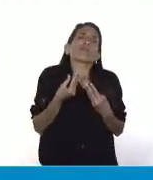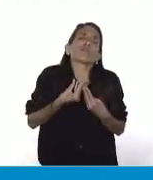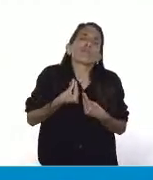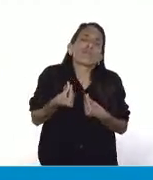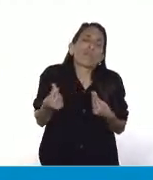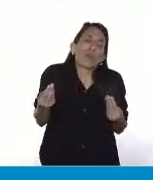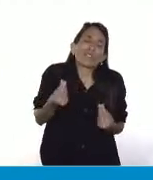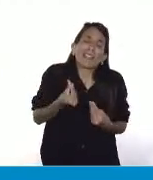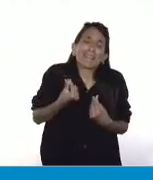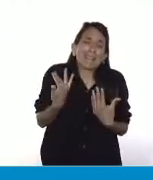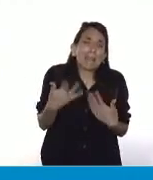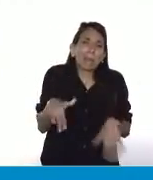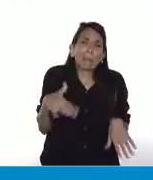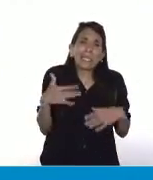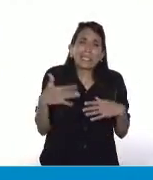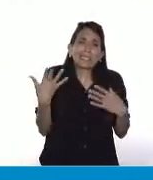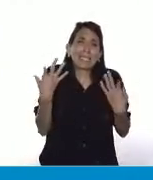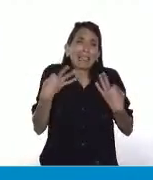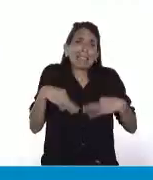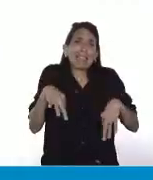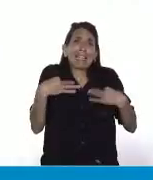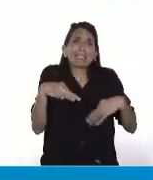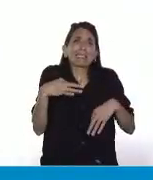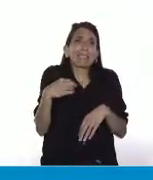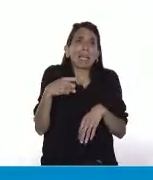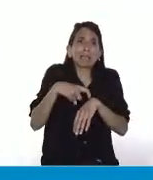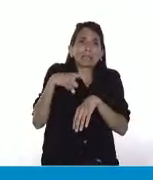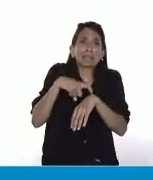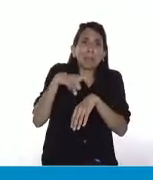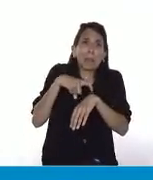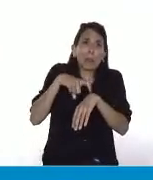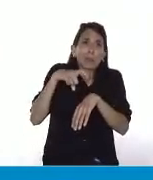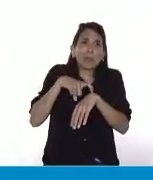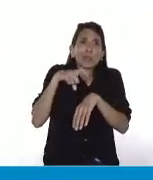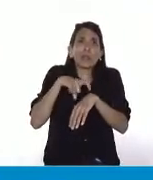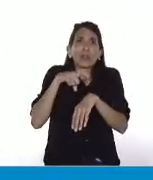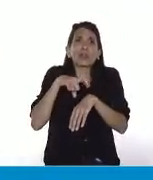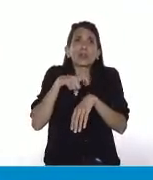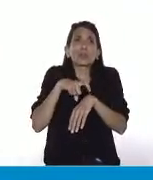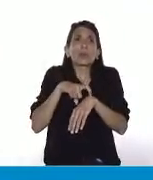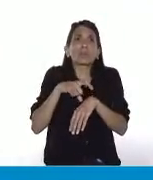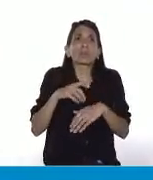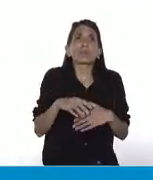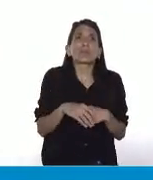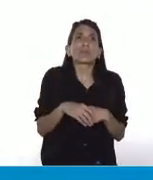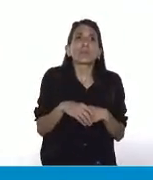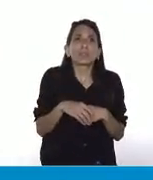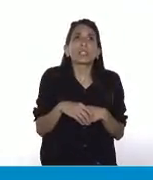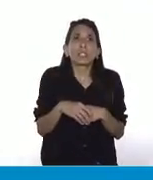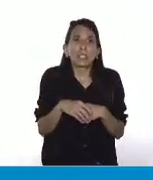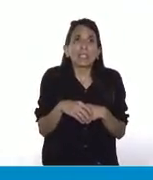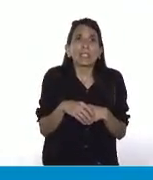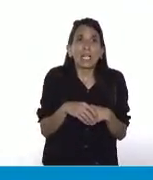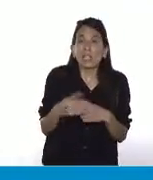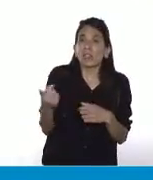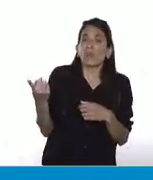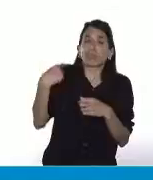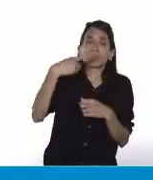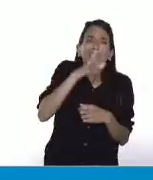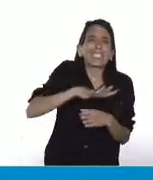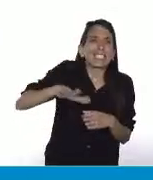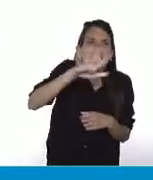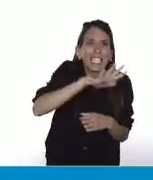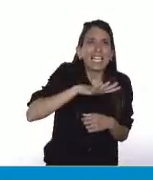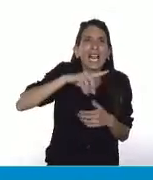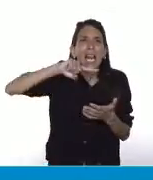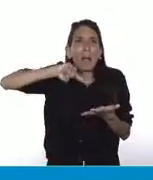ciudad. Creo que en este momento y de cada legislador que ha venido o viene, la ciudad de todos, la